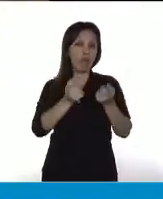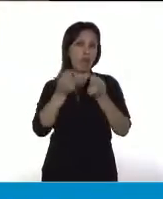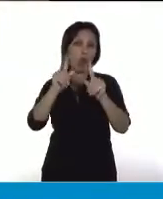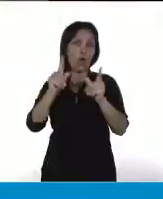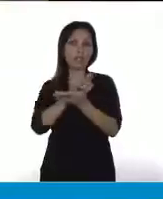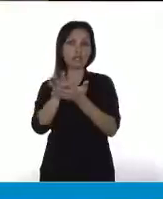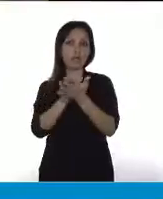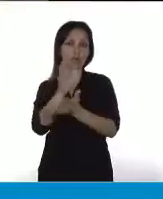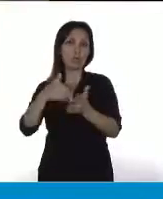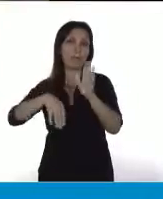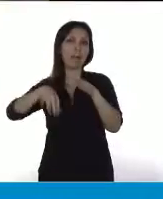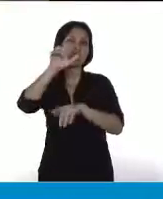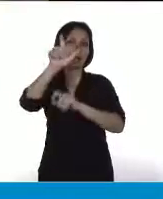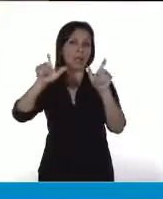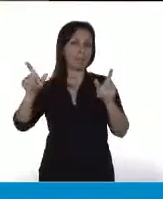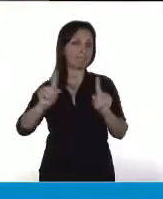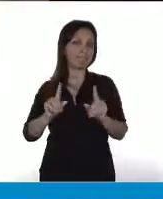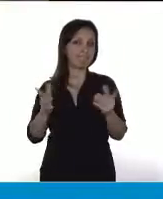de las grandes mayorías.